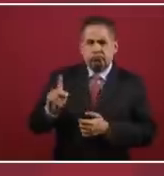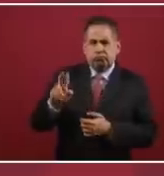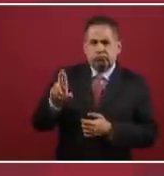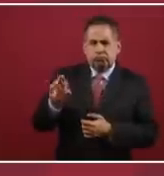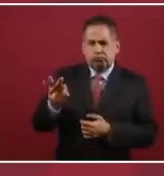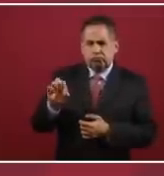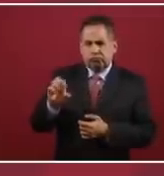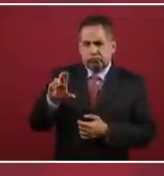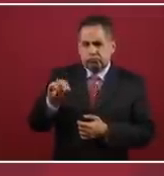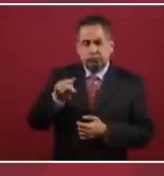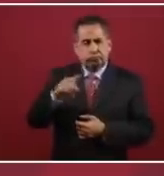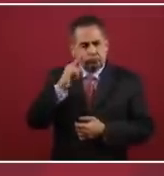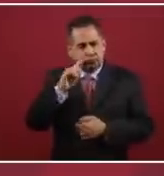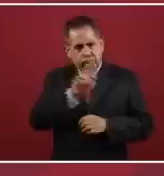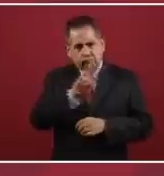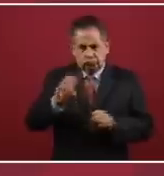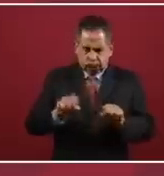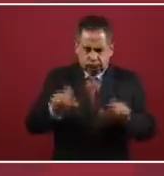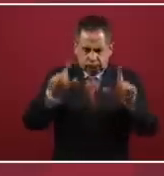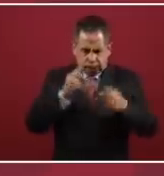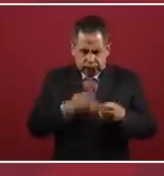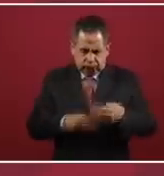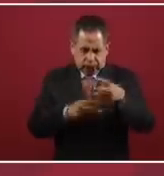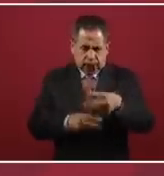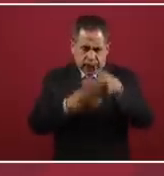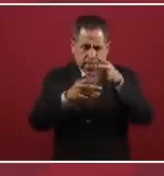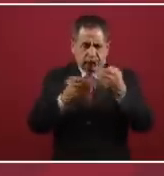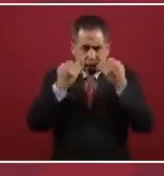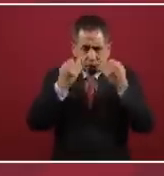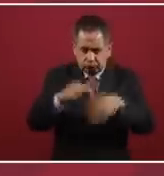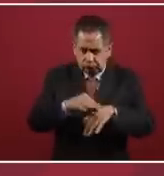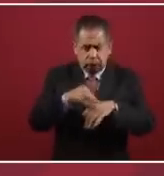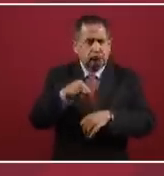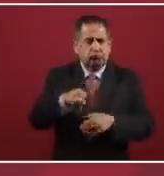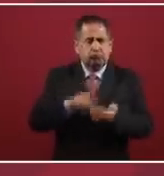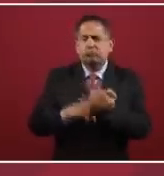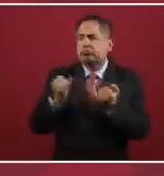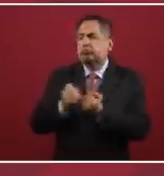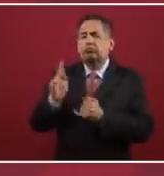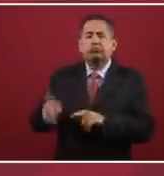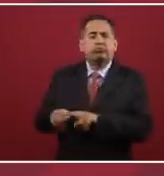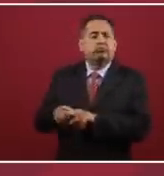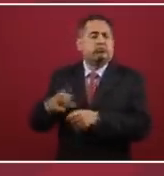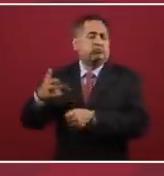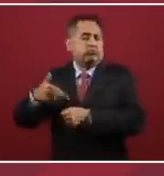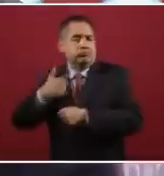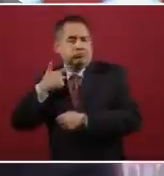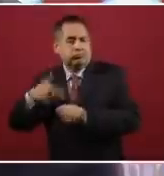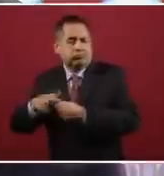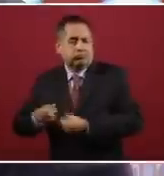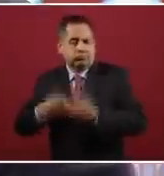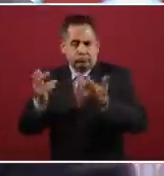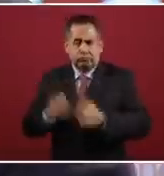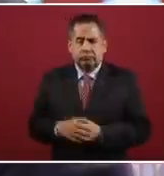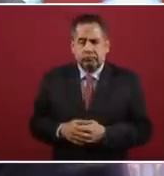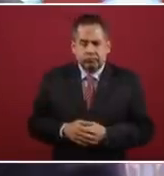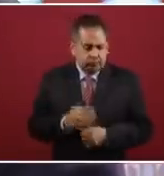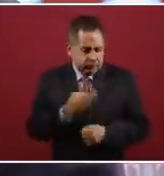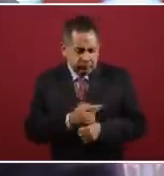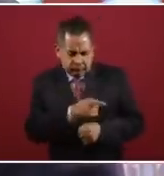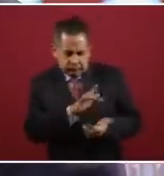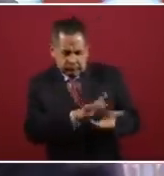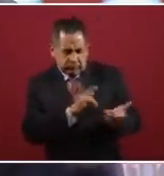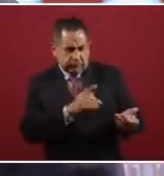pueden constatarlo como se hace aquí públicamente en el tema de combustibles. Tomamos nota de